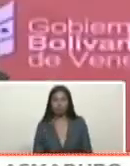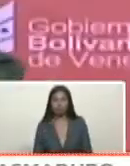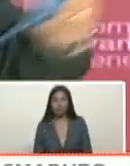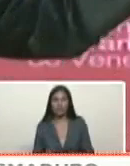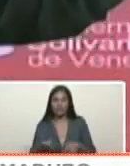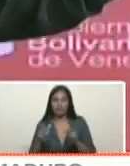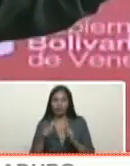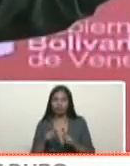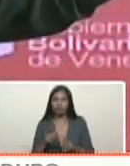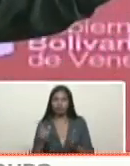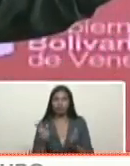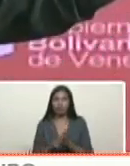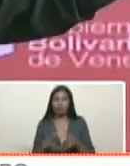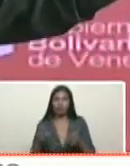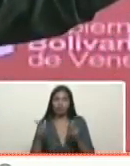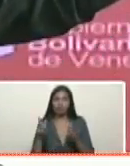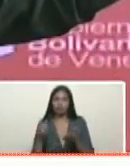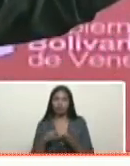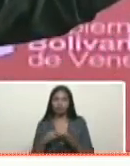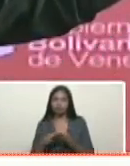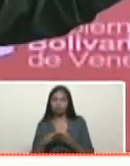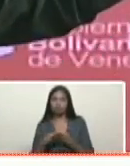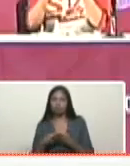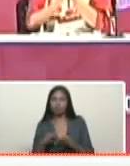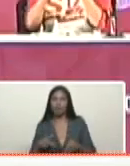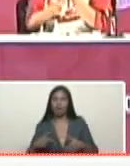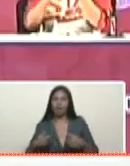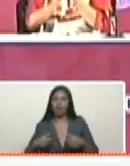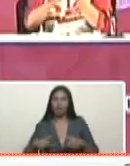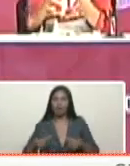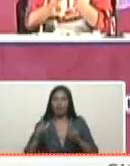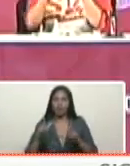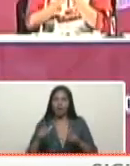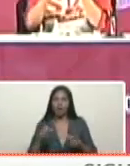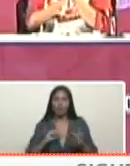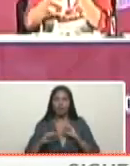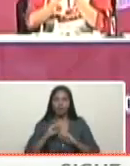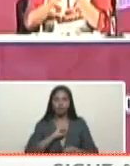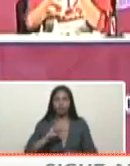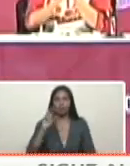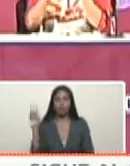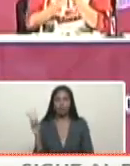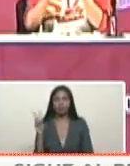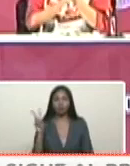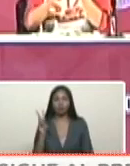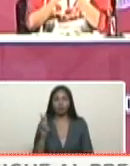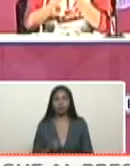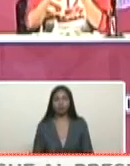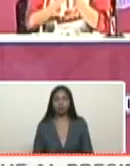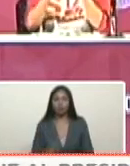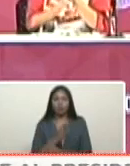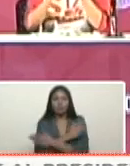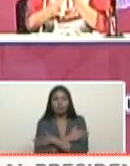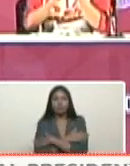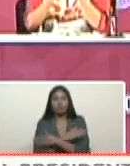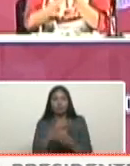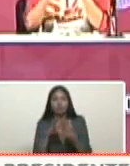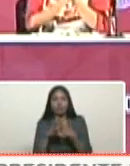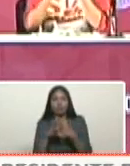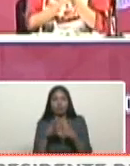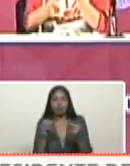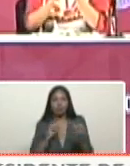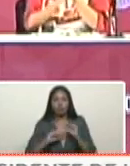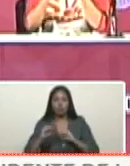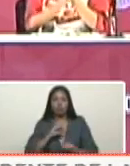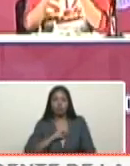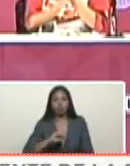Listo. Aprobados los recursos para el movimiento Somos Venezuela. Los felicito, muchachos.